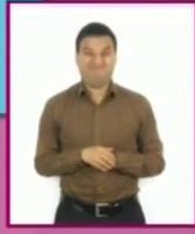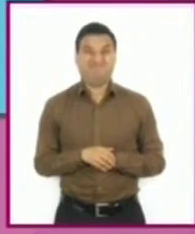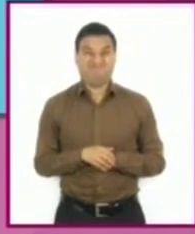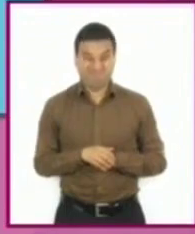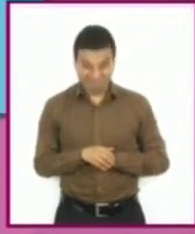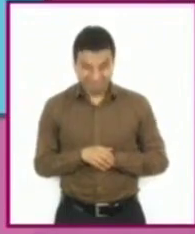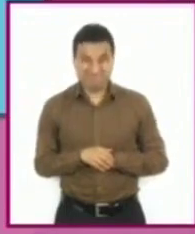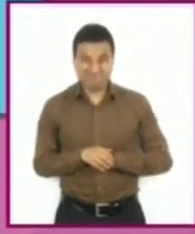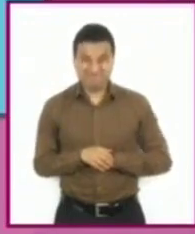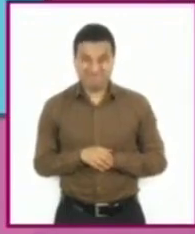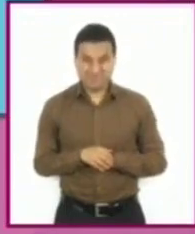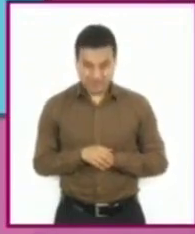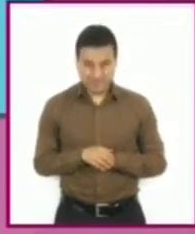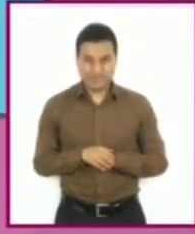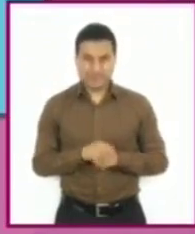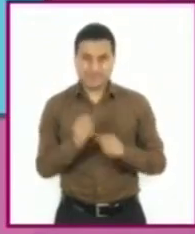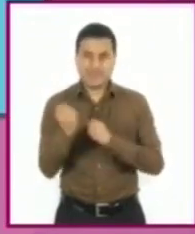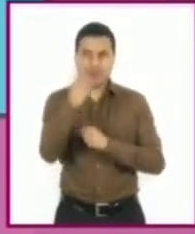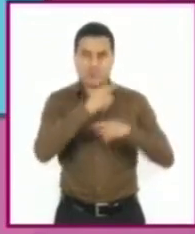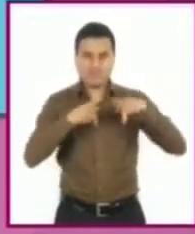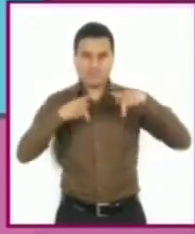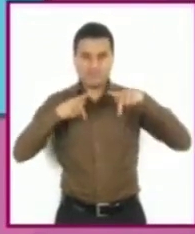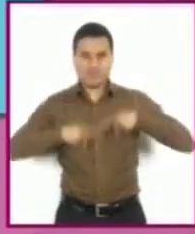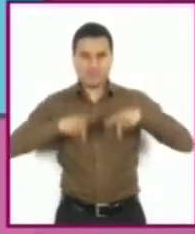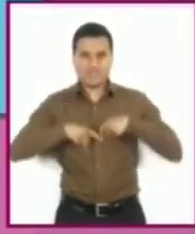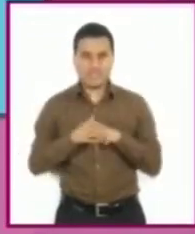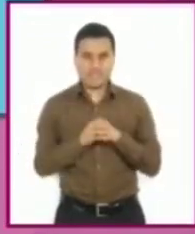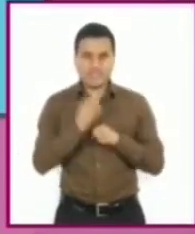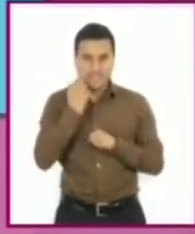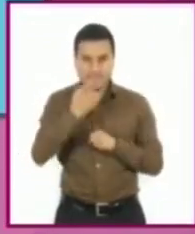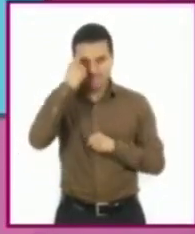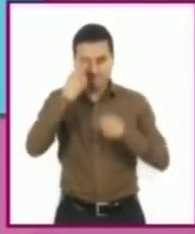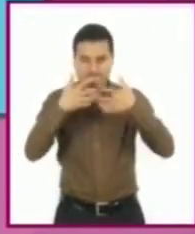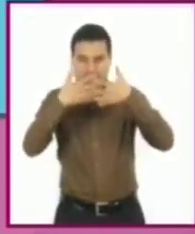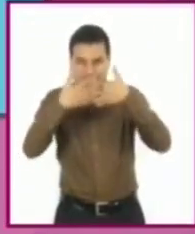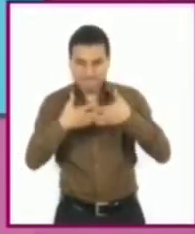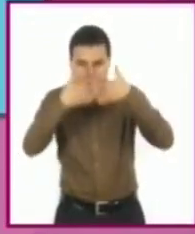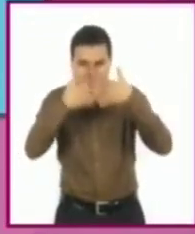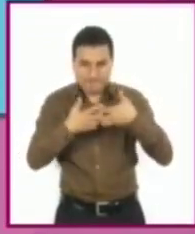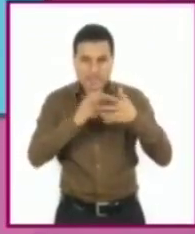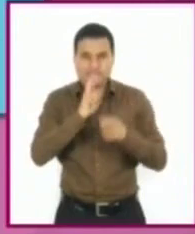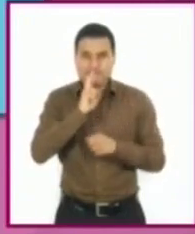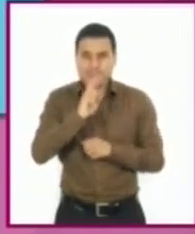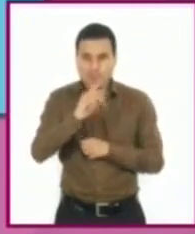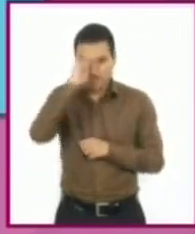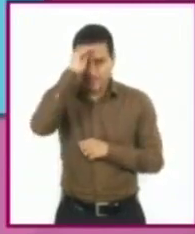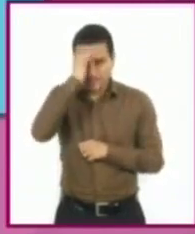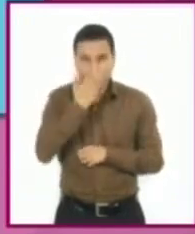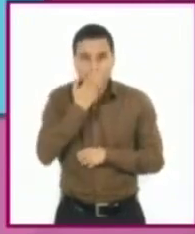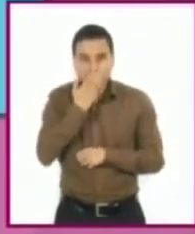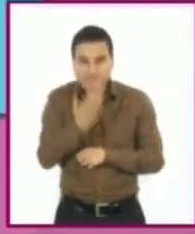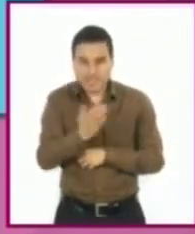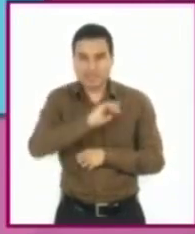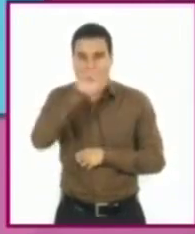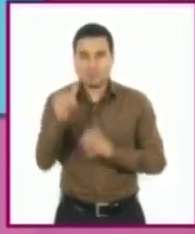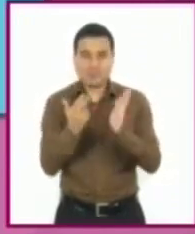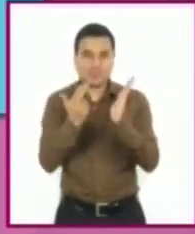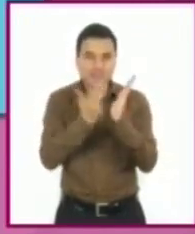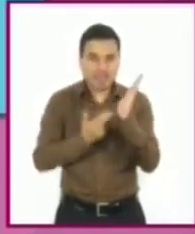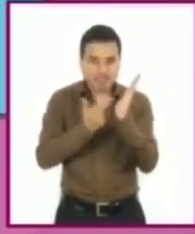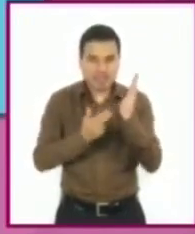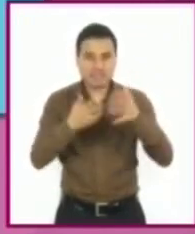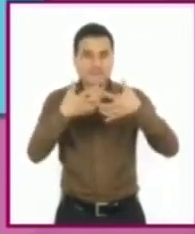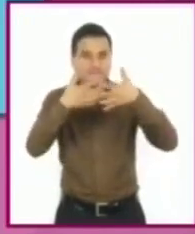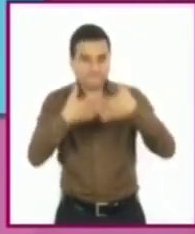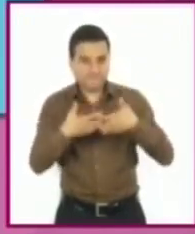en el pensamiento racional y fomentaron el desarrollo de la tecnología para aplicarla en los talleres, las fábricas y el